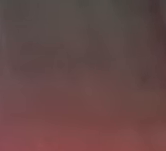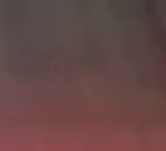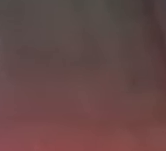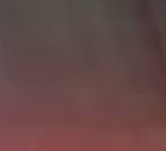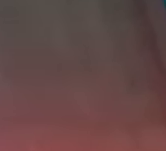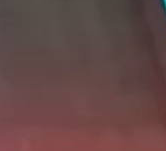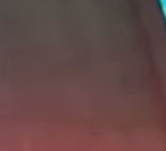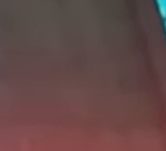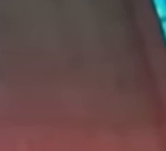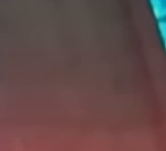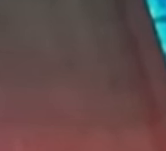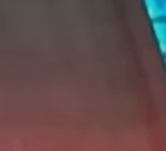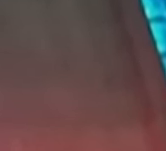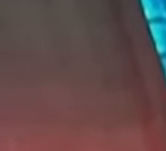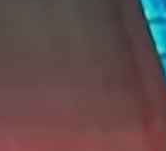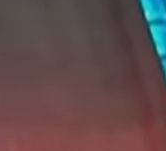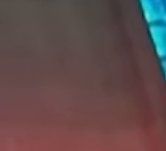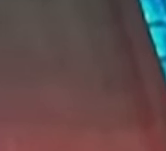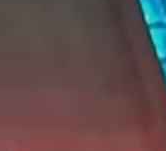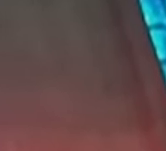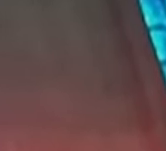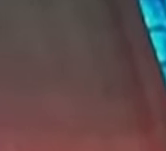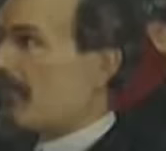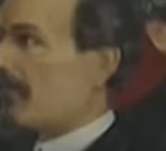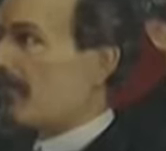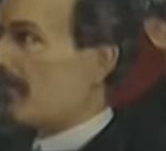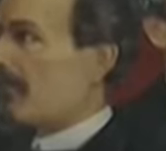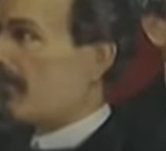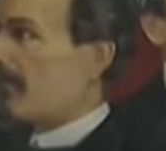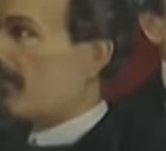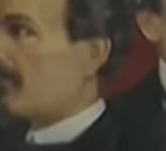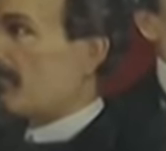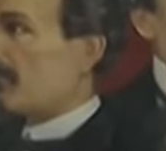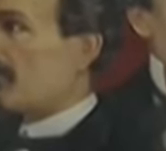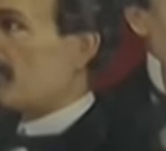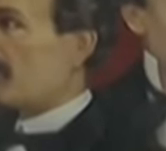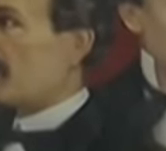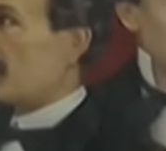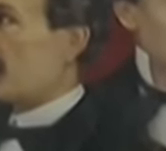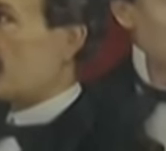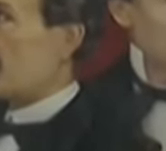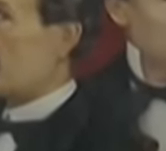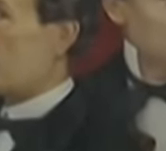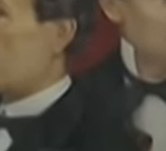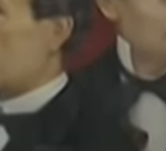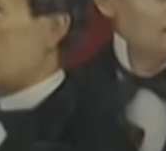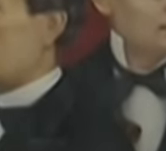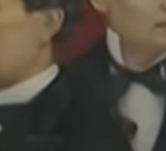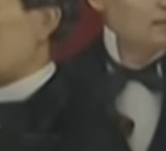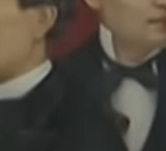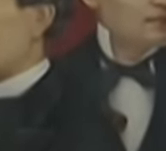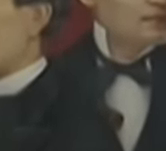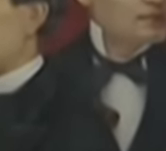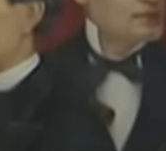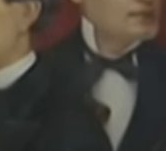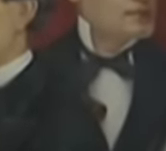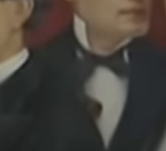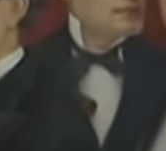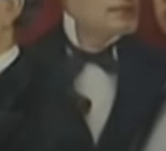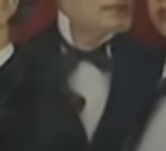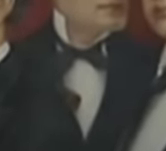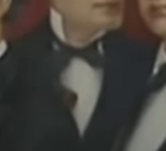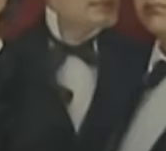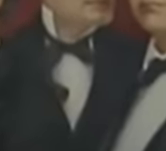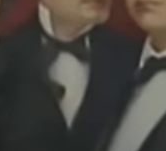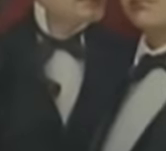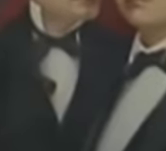de esa política permanente de diálogo, de generar espacios y caminos para el entendimiento, para garantizar la paz